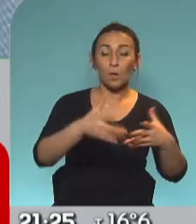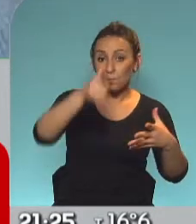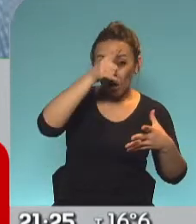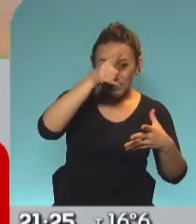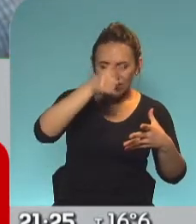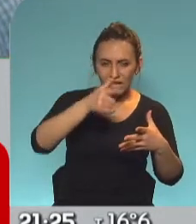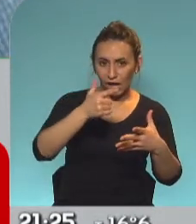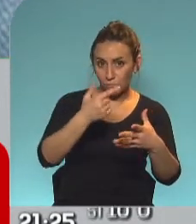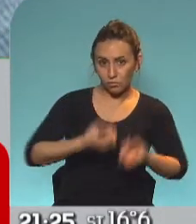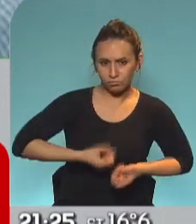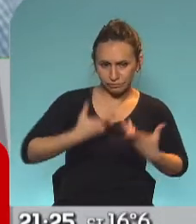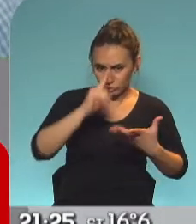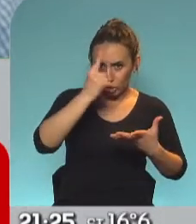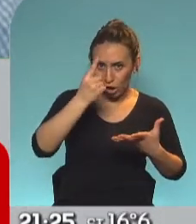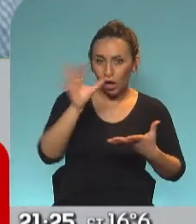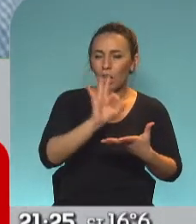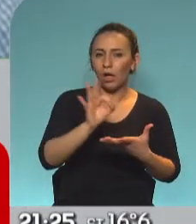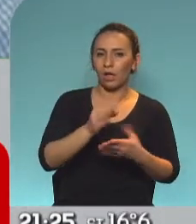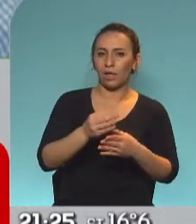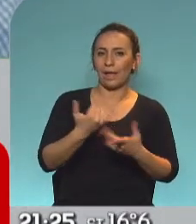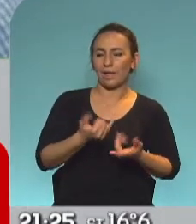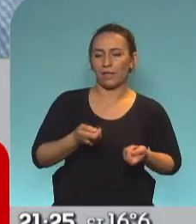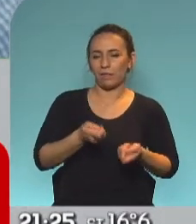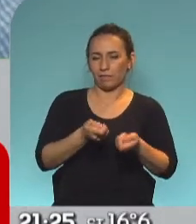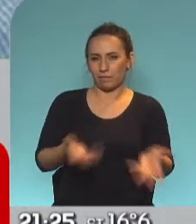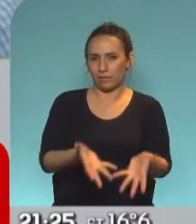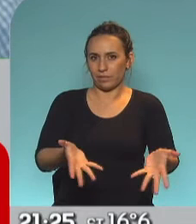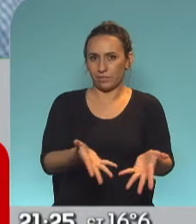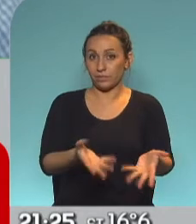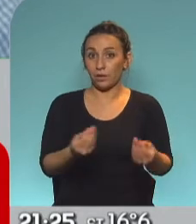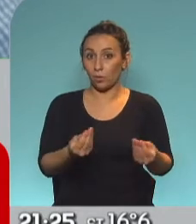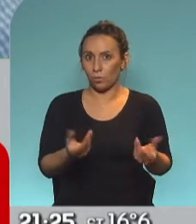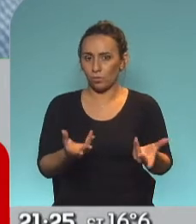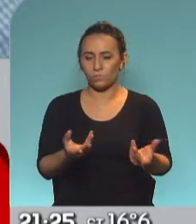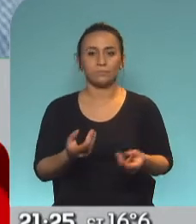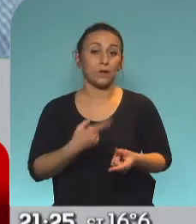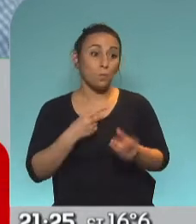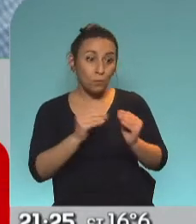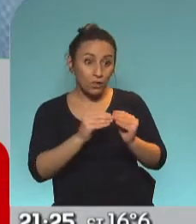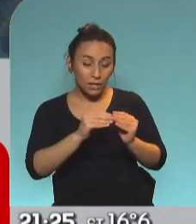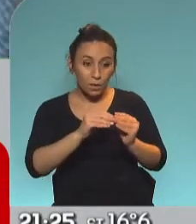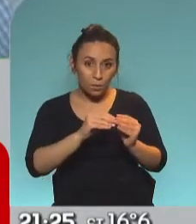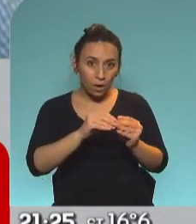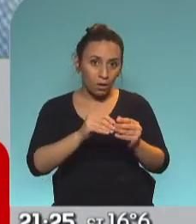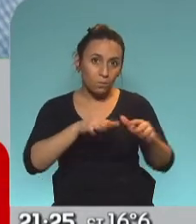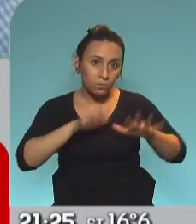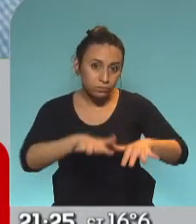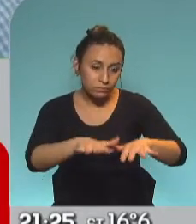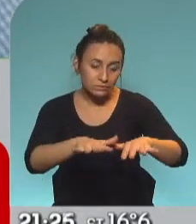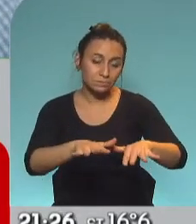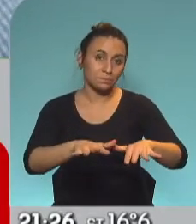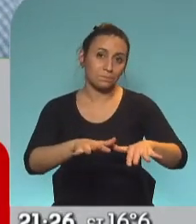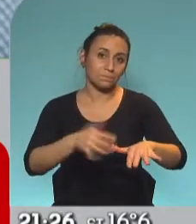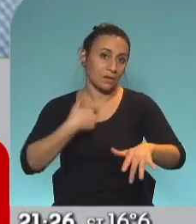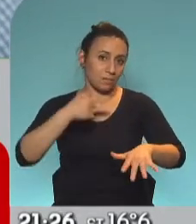detrás? Mira, ¿cuál fue el motivo? No te lo podría decir. Yo espero que haya sido